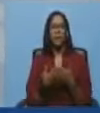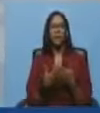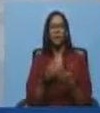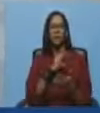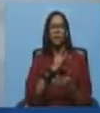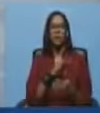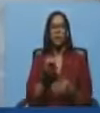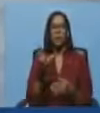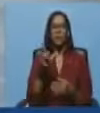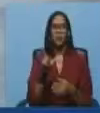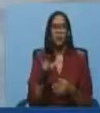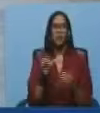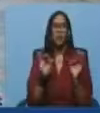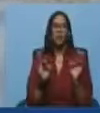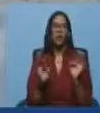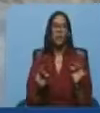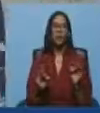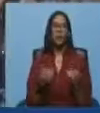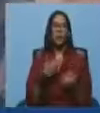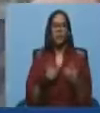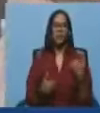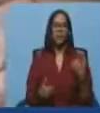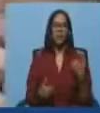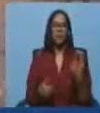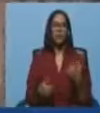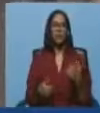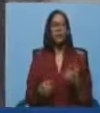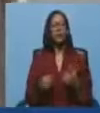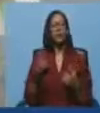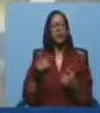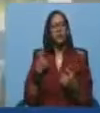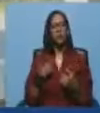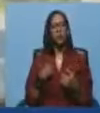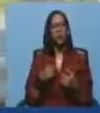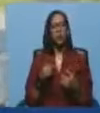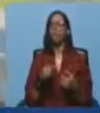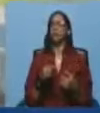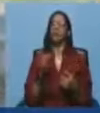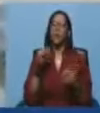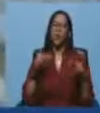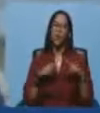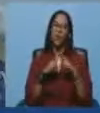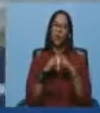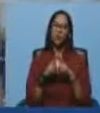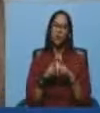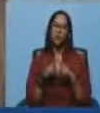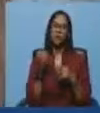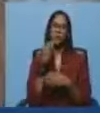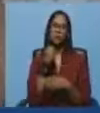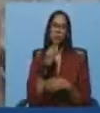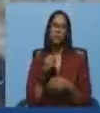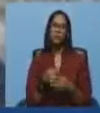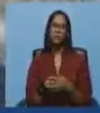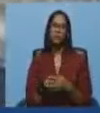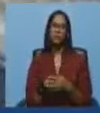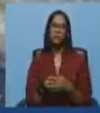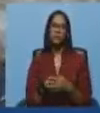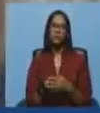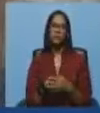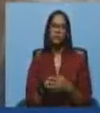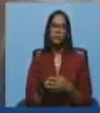Socialista Unido de Venezuela. Sí. Justamente el presidente también tuvo hace poco un encuentro en el Palacio de Miraflores y